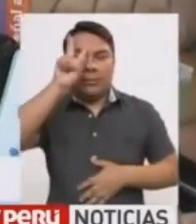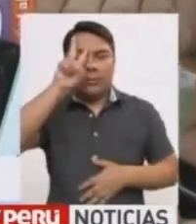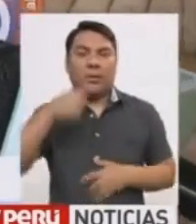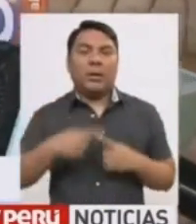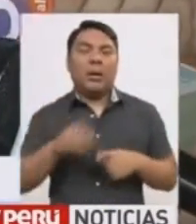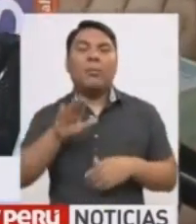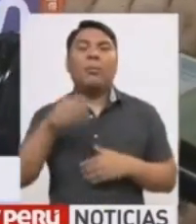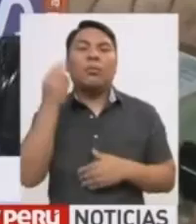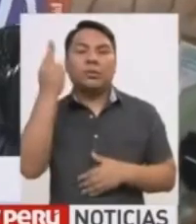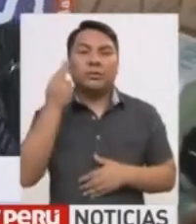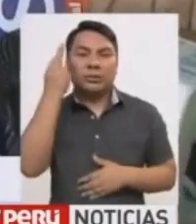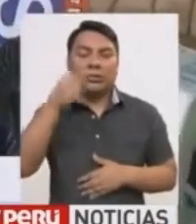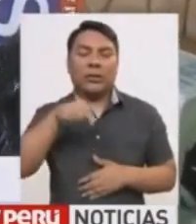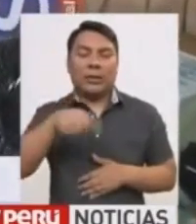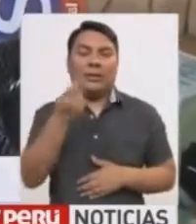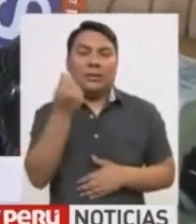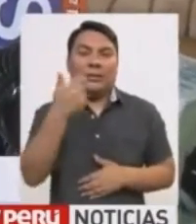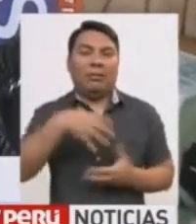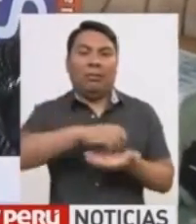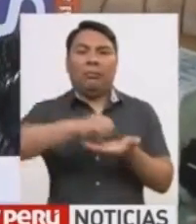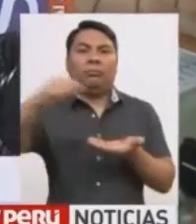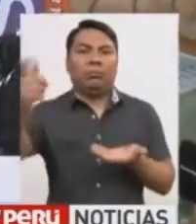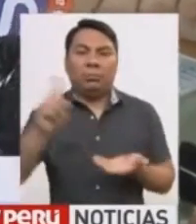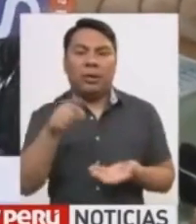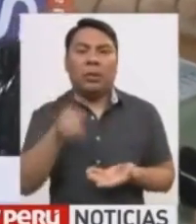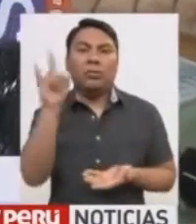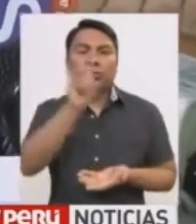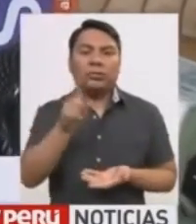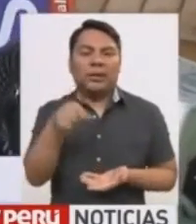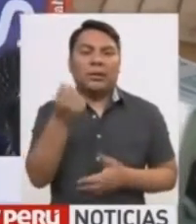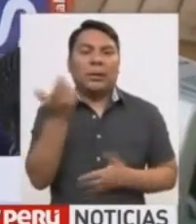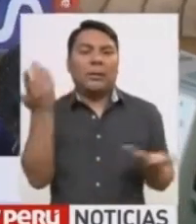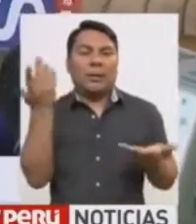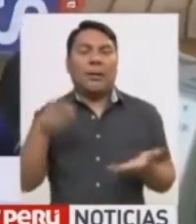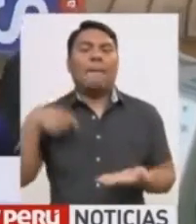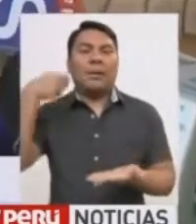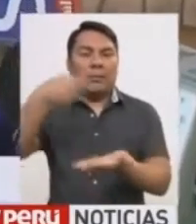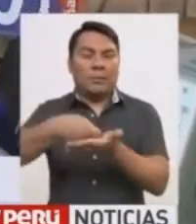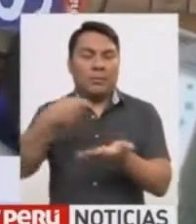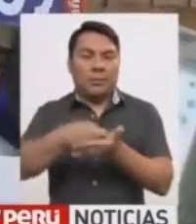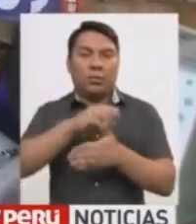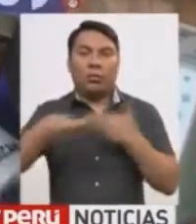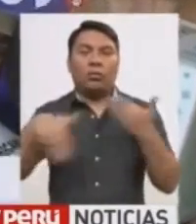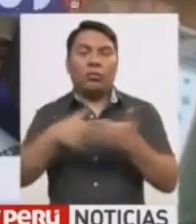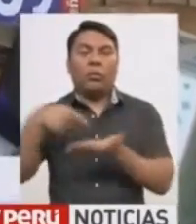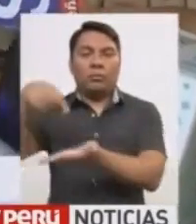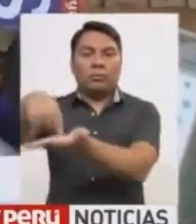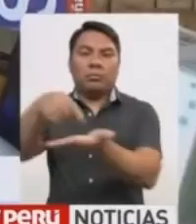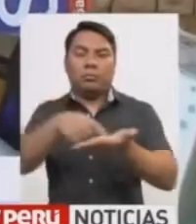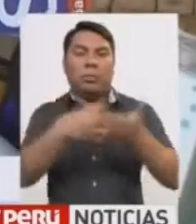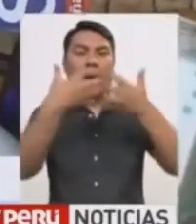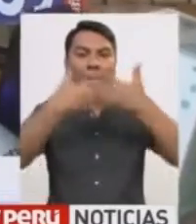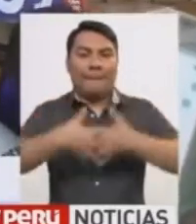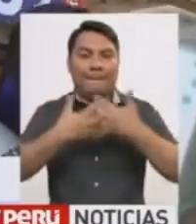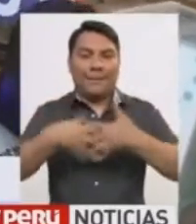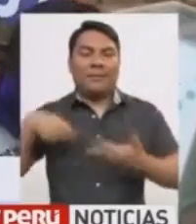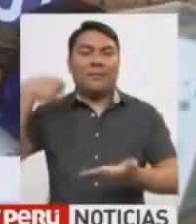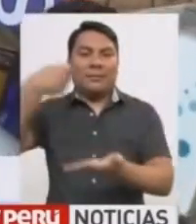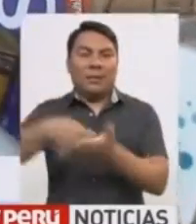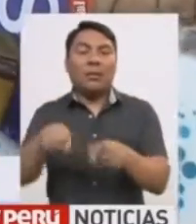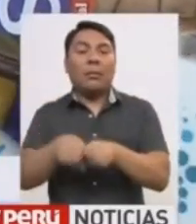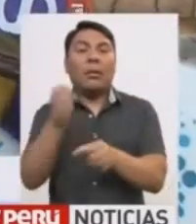prohibición expresa de que ese dinero salga. ¿Para qué se puede usar ese dinero? Para pagar la cadena de pagos, las empresas que contrataron,